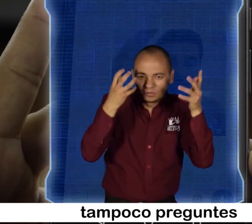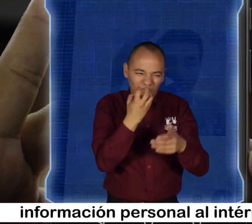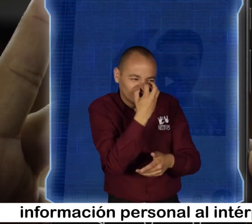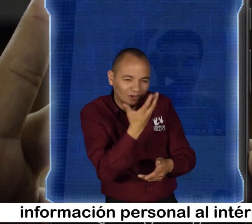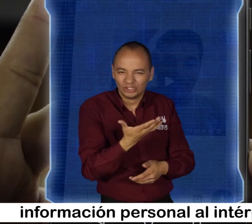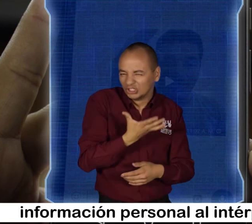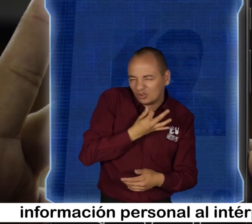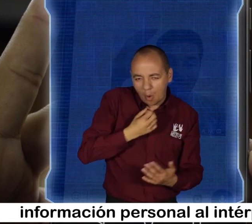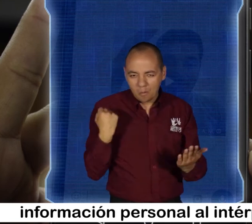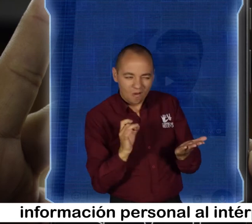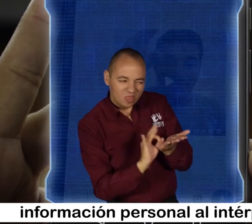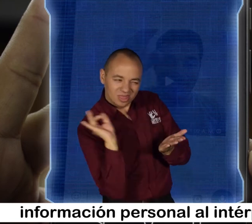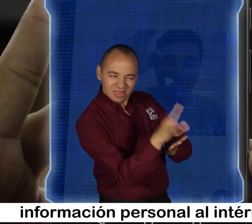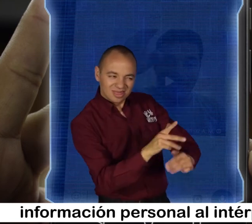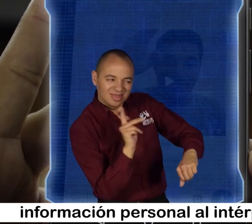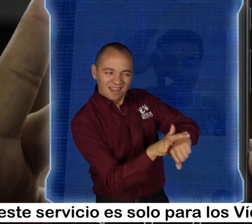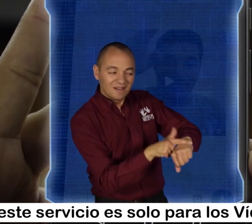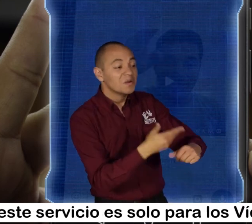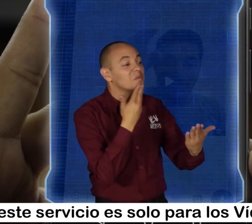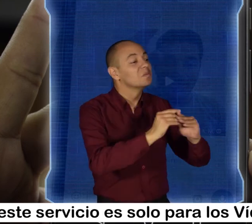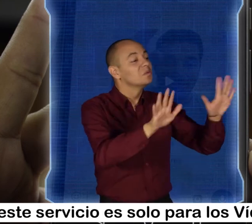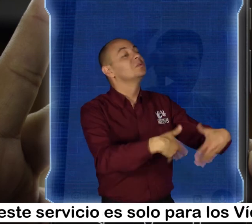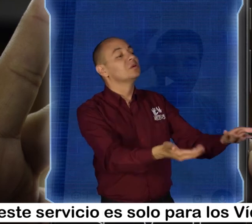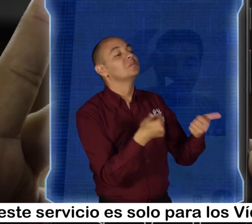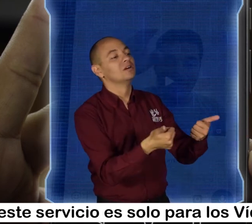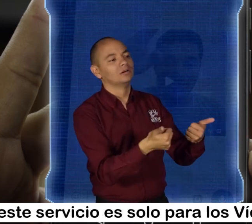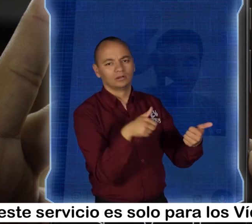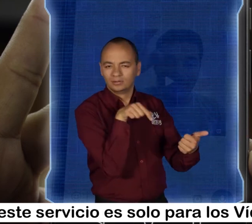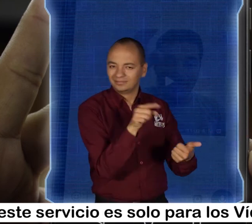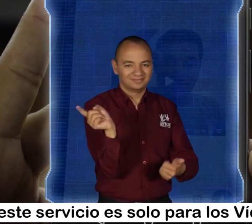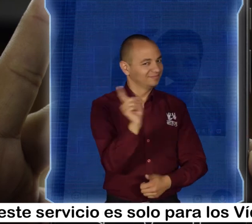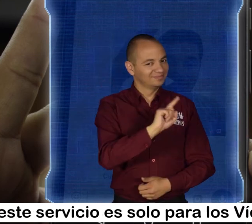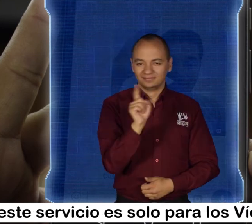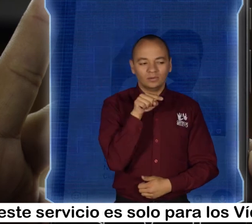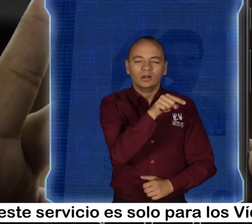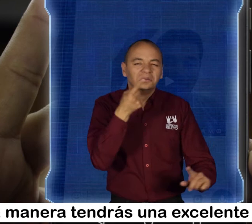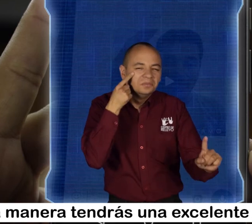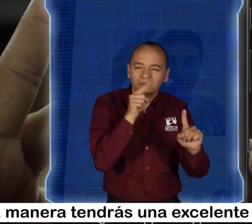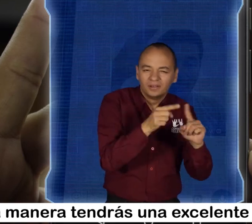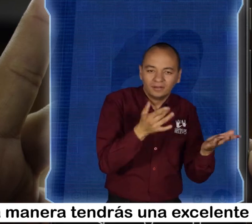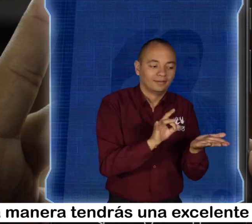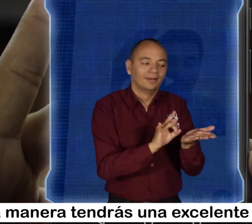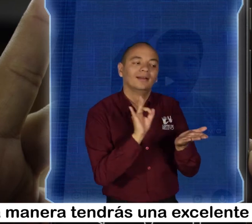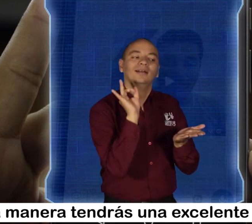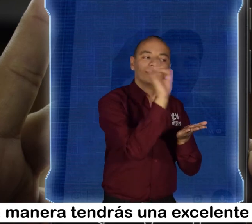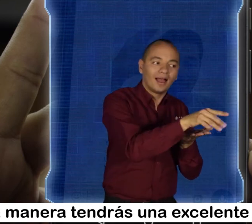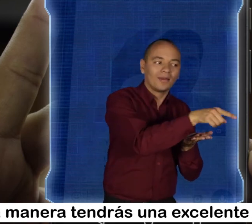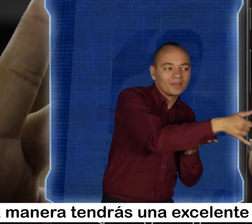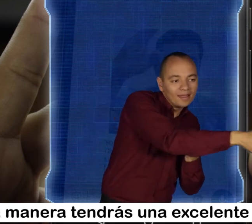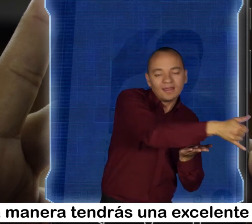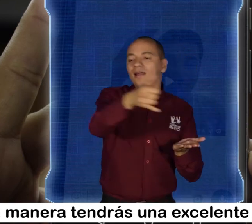preguntes información personal al intérprete, pues este servicio es solo para los videomensajes. De esta manera